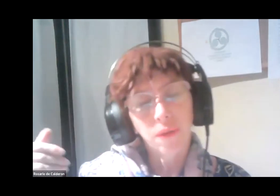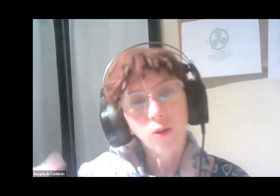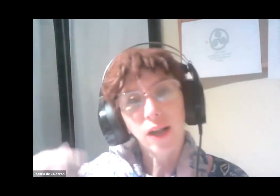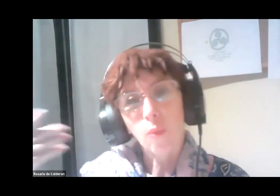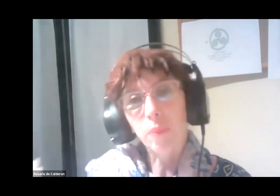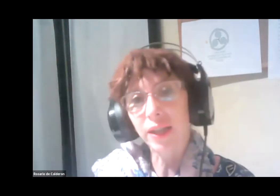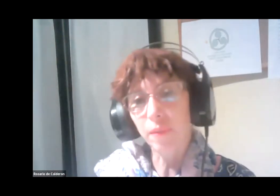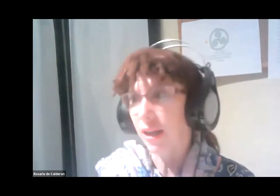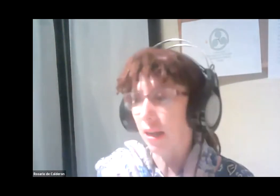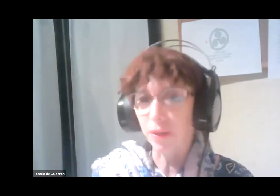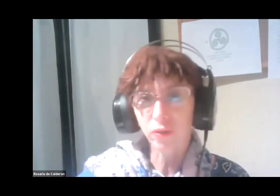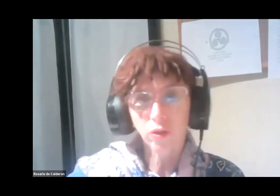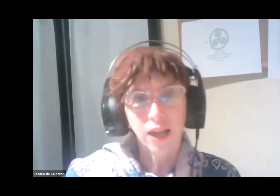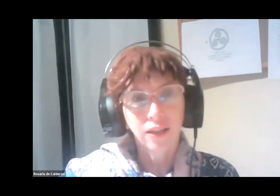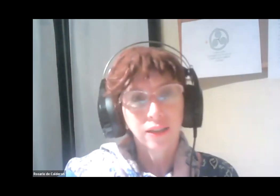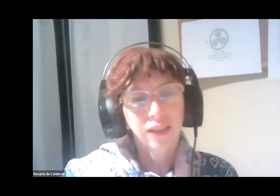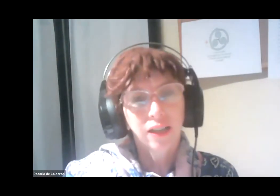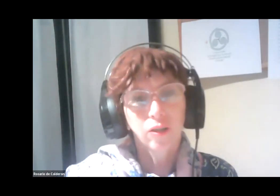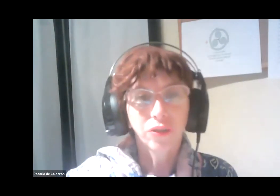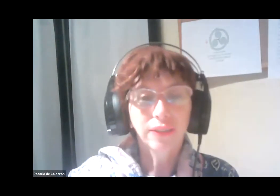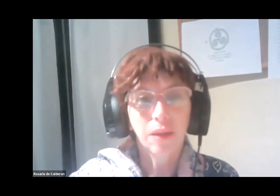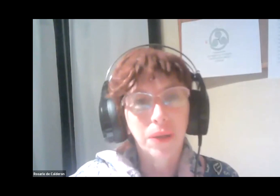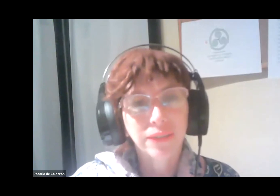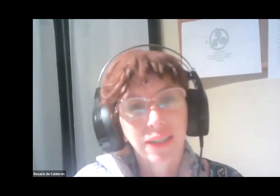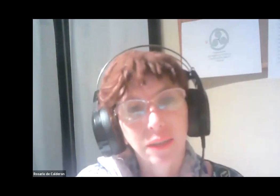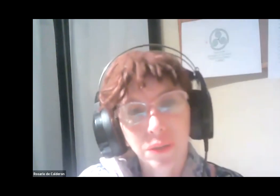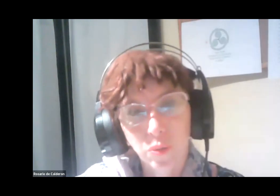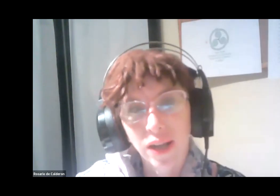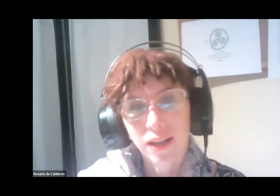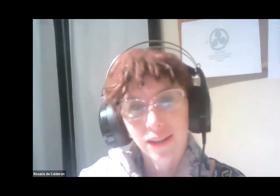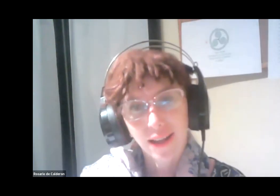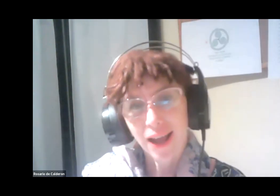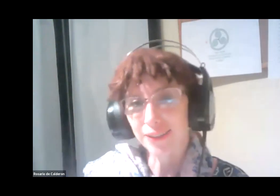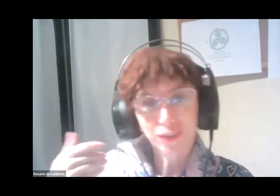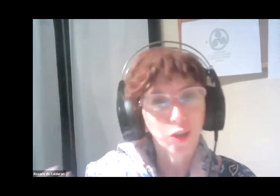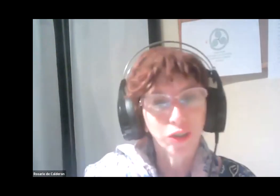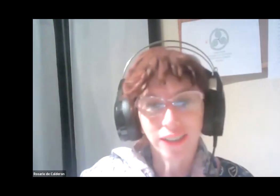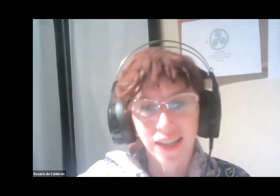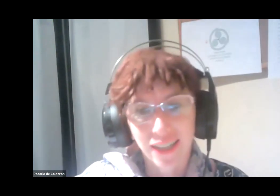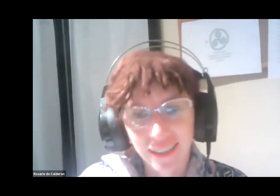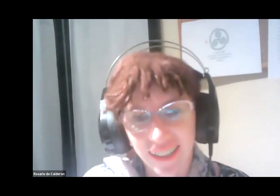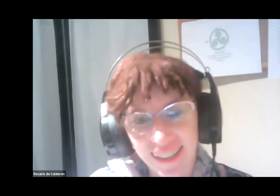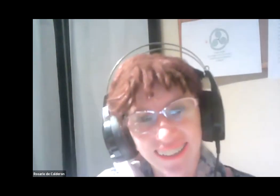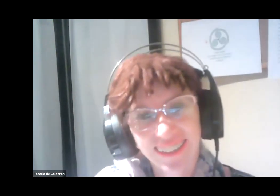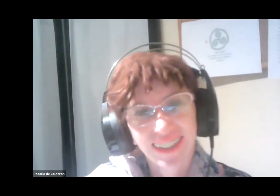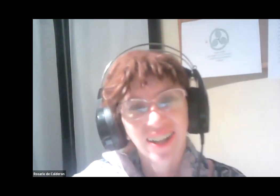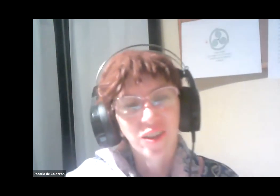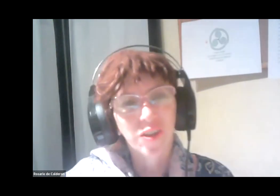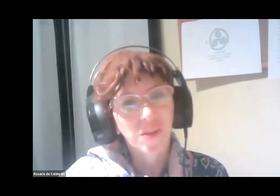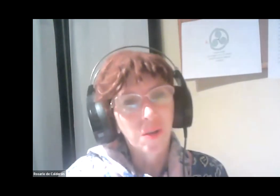puesto de trabajo y acompañaban a la persona con discapacidad visual al sitio donde tenía que ir